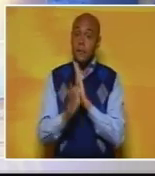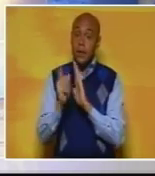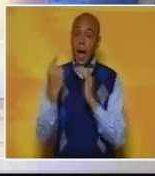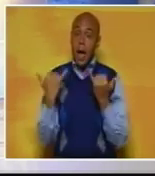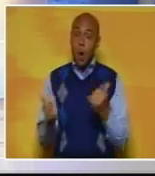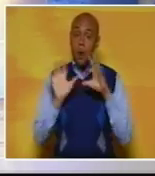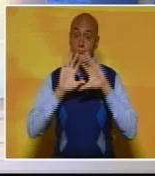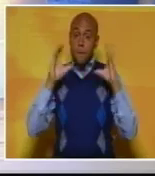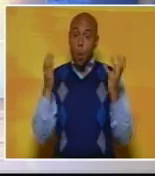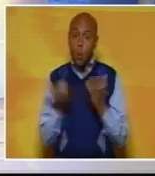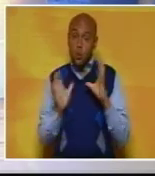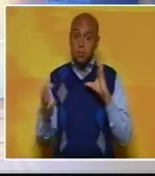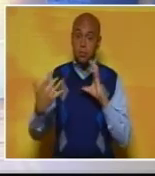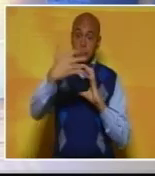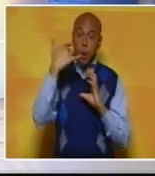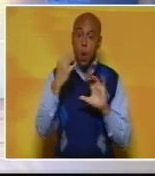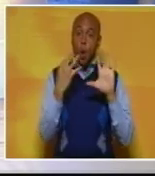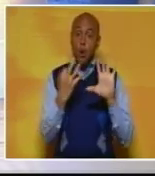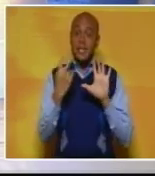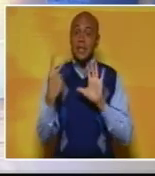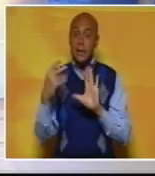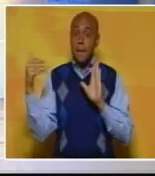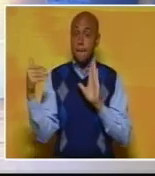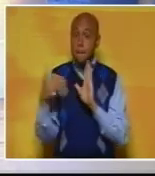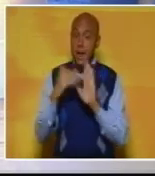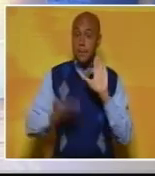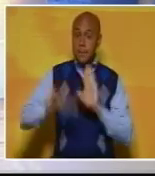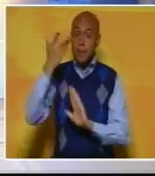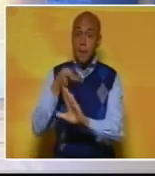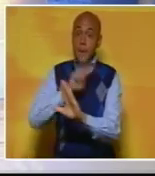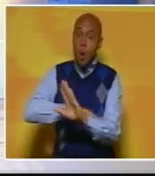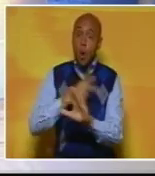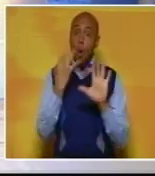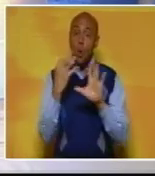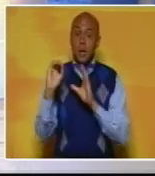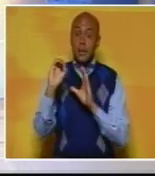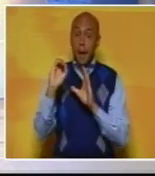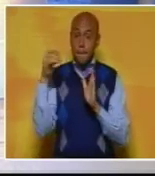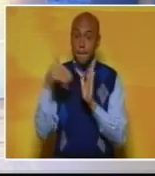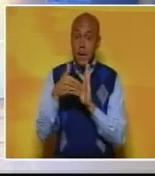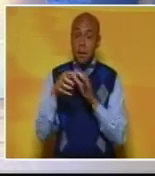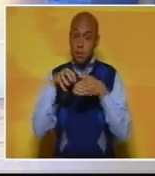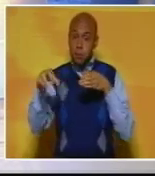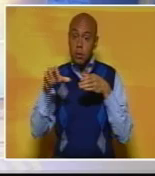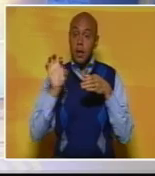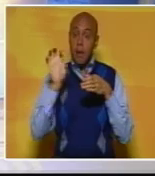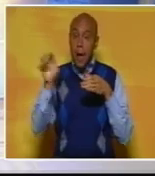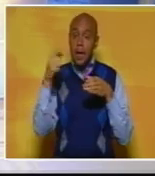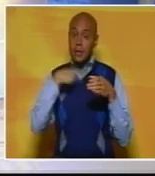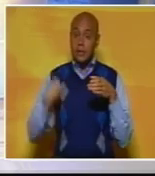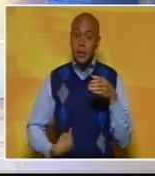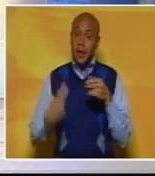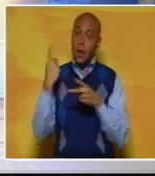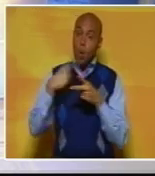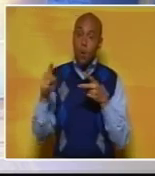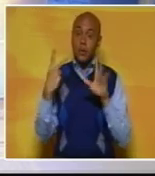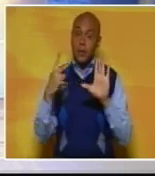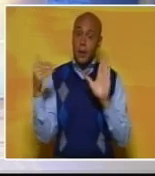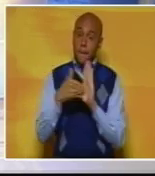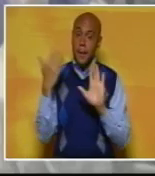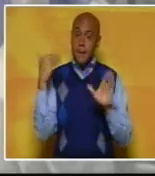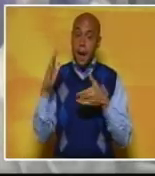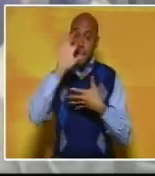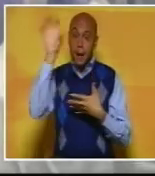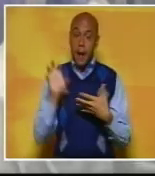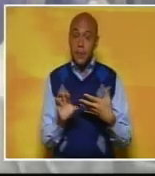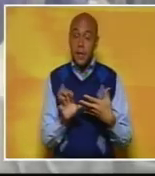el mundo asciende a 87.000, de los que casi 80.000 se encuentran en China y 7.000 en otras naciones. Por el